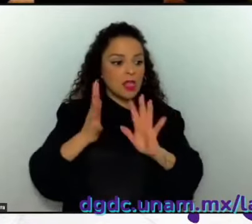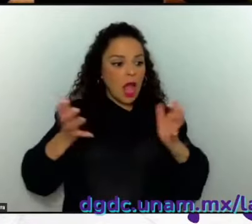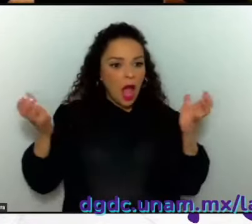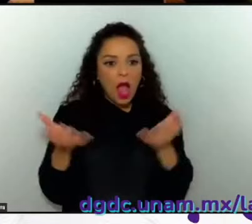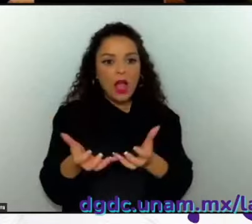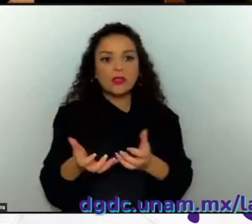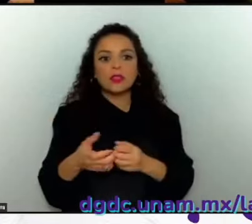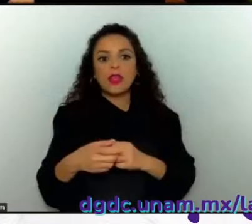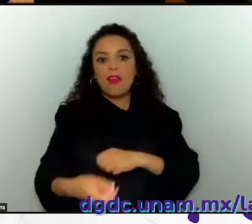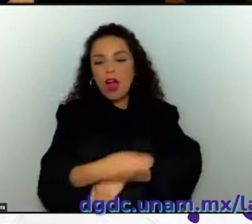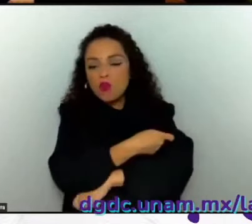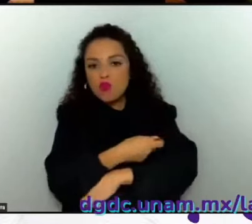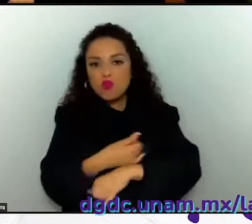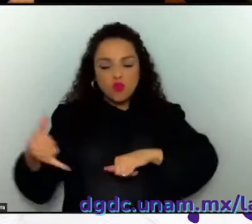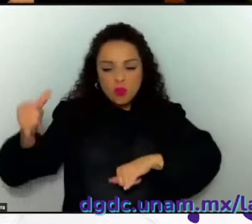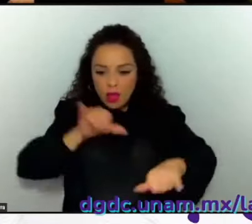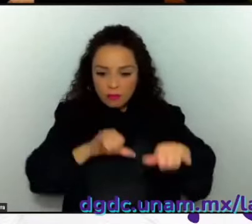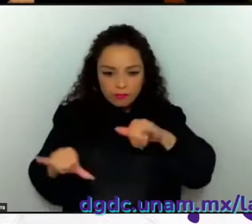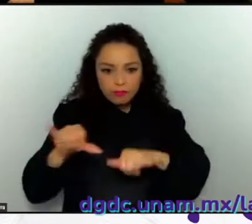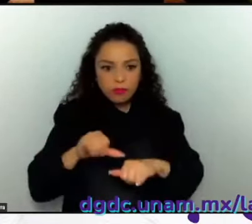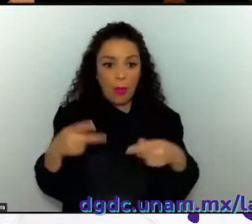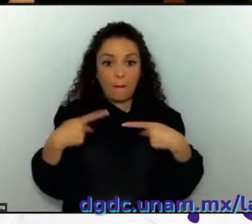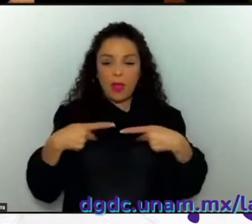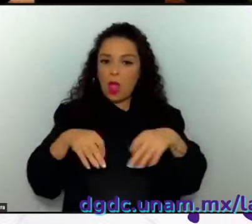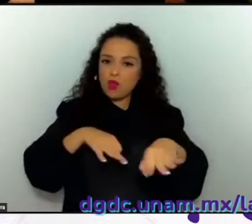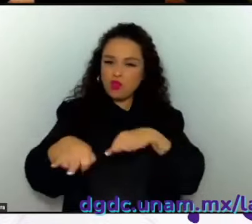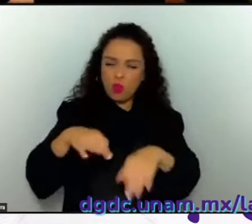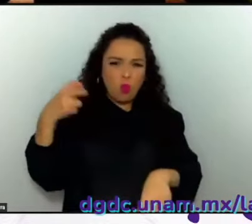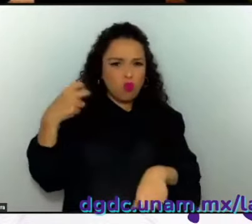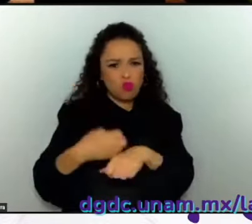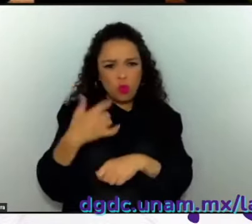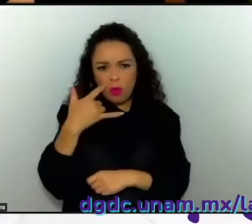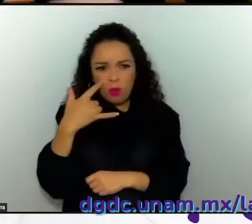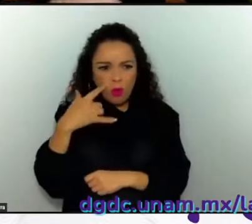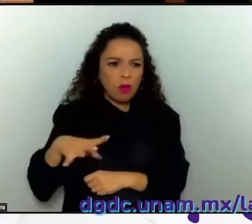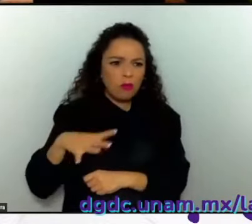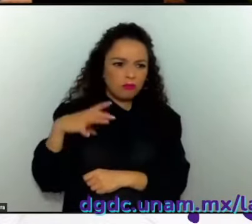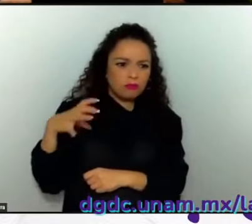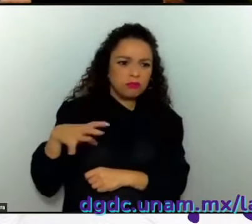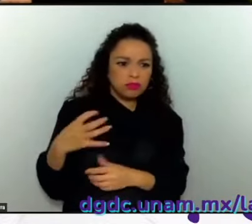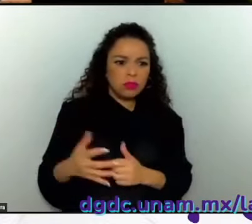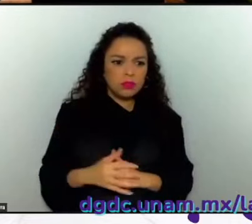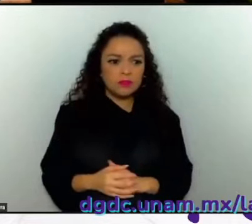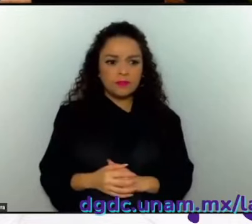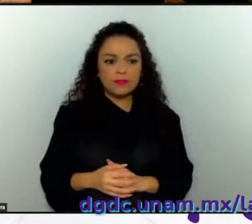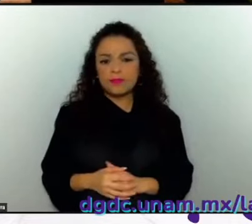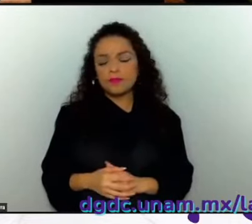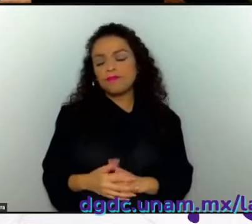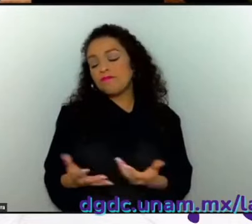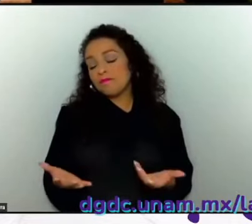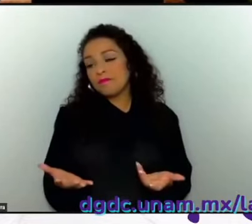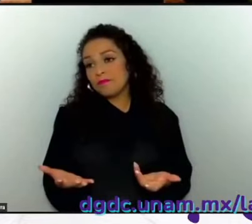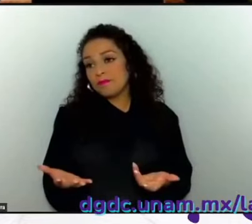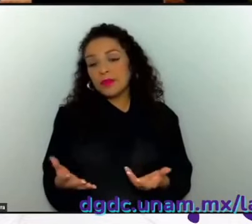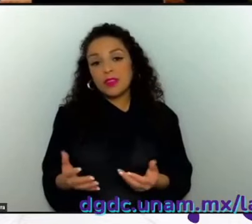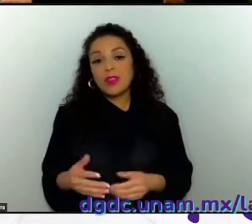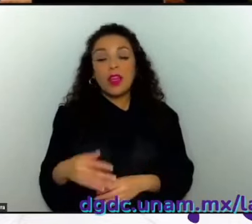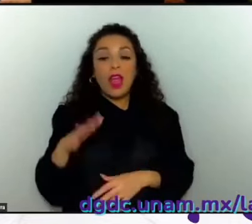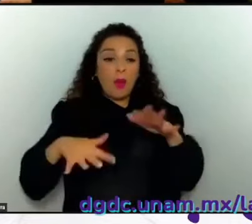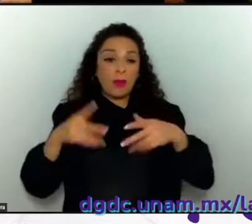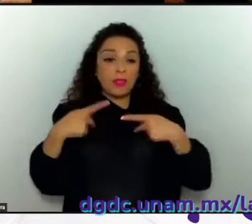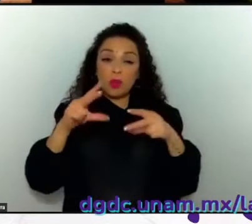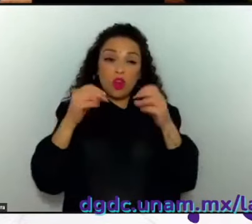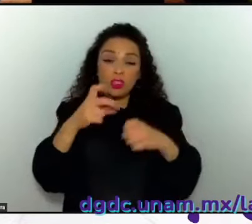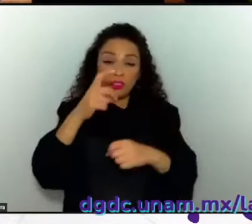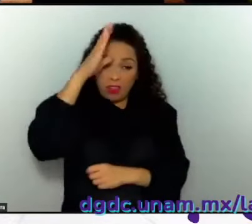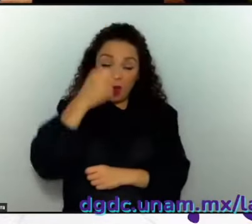visto cómo la gente ha trabajado a favor de esto. Y no siempre hemos estado de acuerdo, pero también creo que eso es como avanza la ciencia, ¿no? A veces